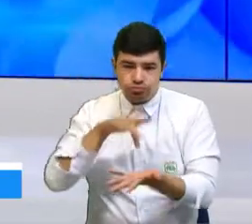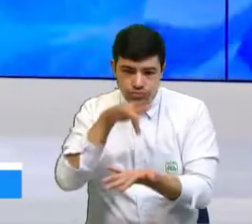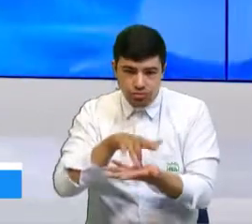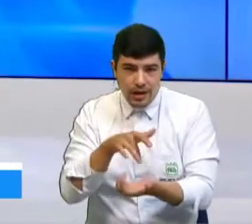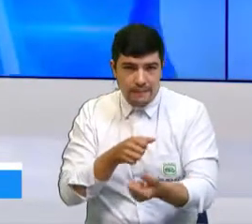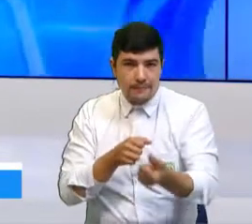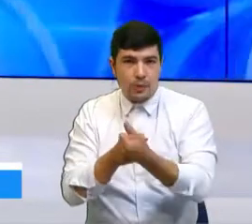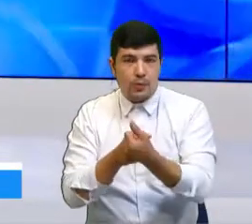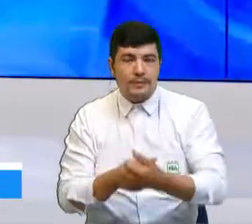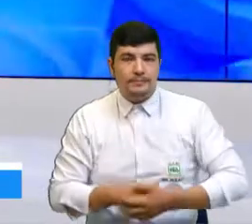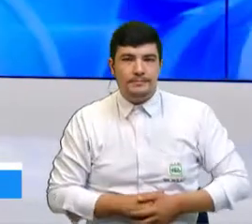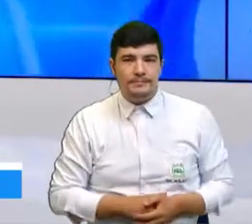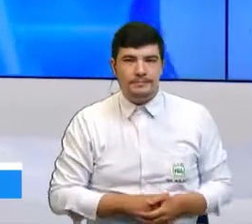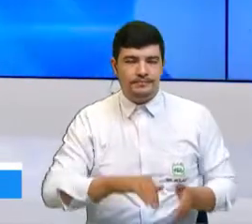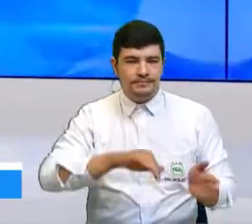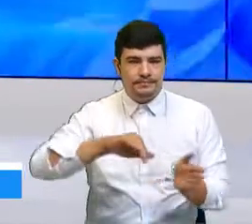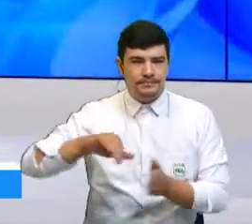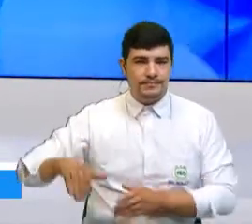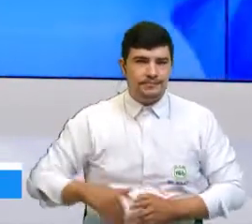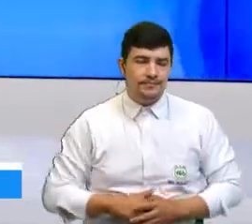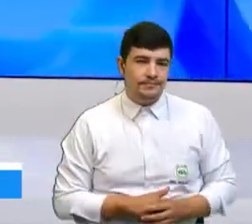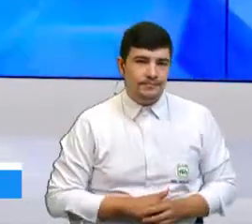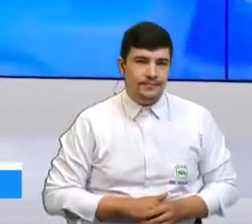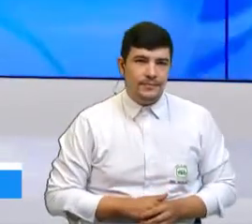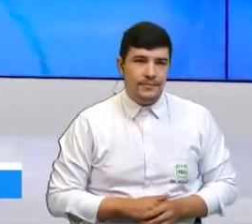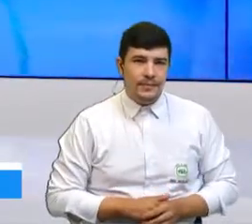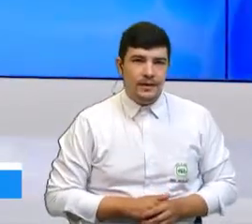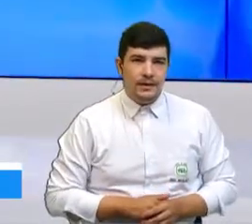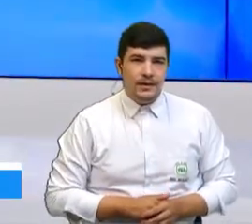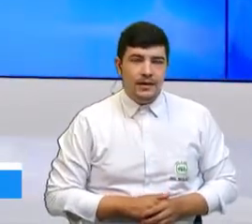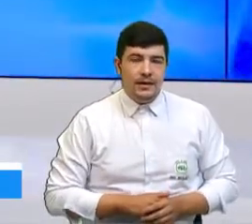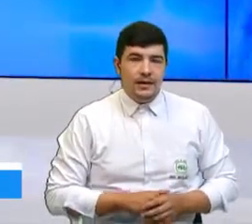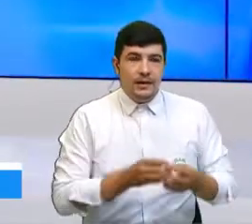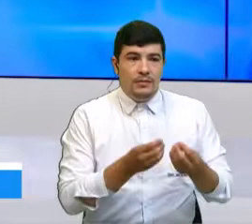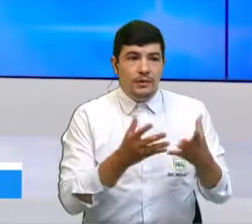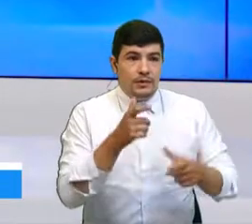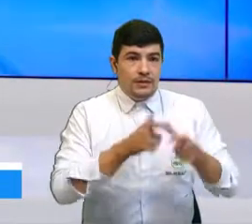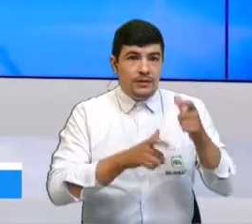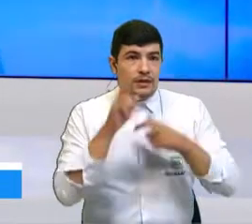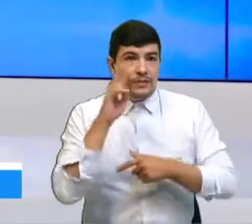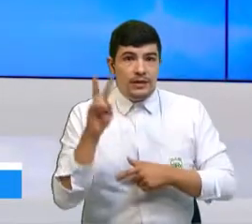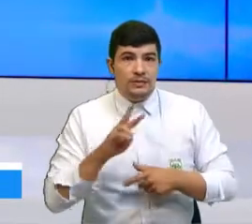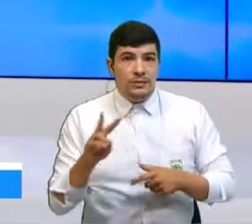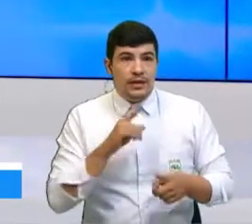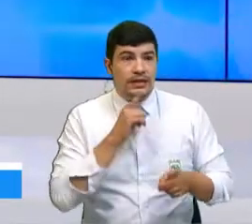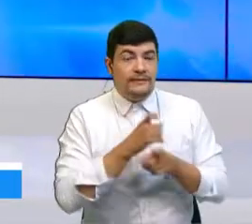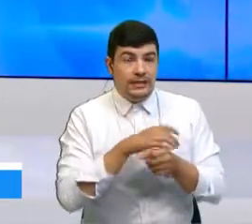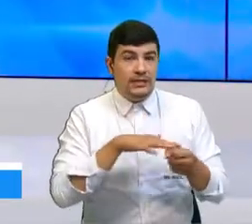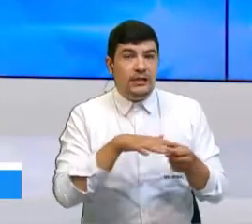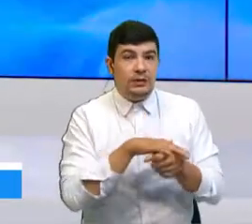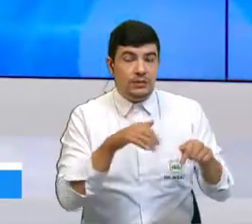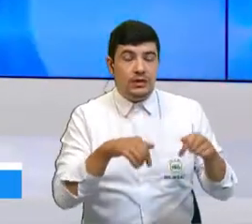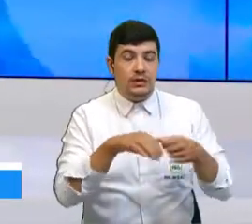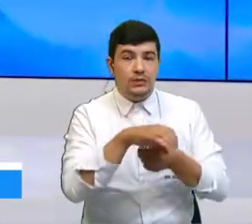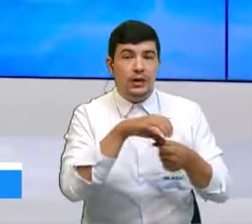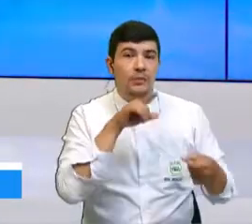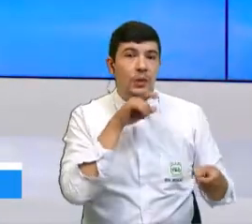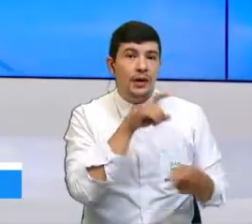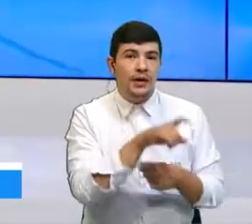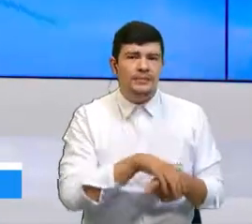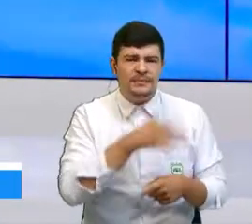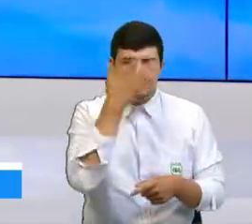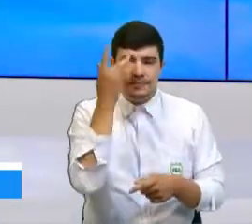crítica es la situación para cientos de venezolanos en bucaramanga el cierre de uno de los hogares de paso tiene en jaque a esta comunidad